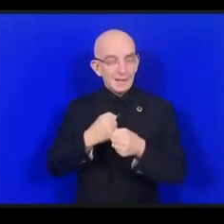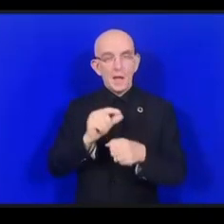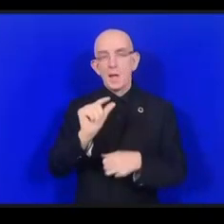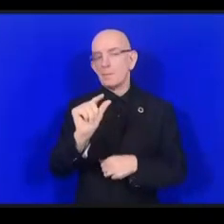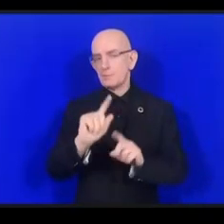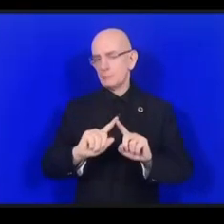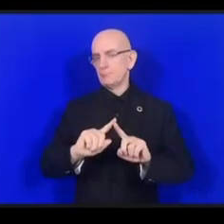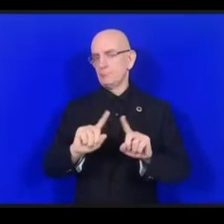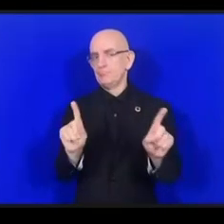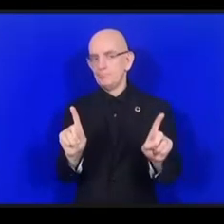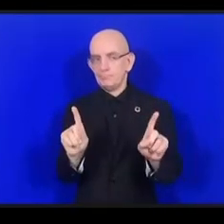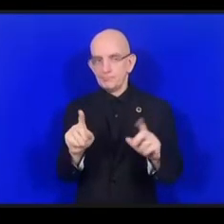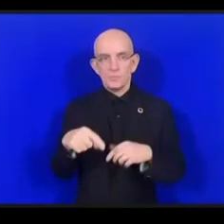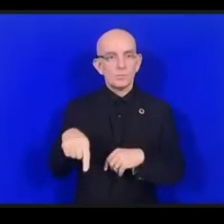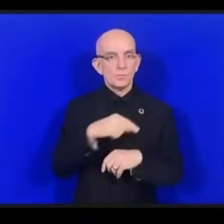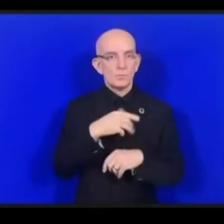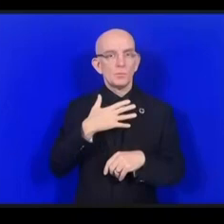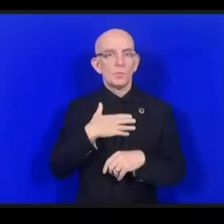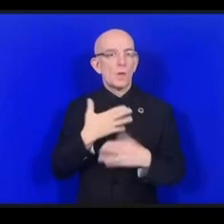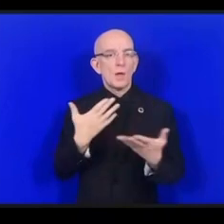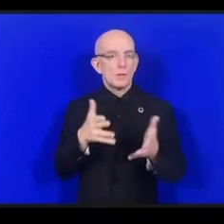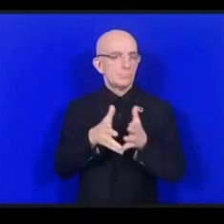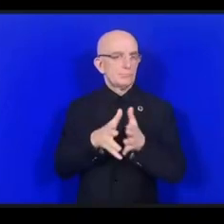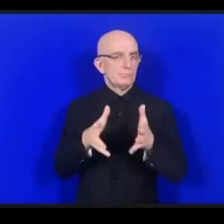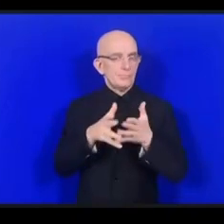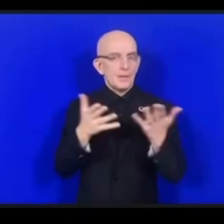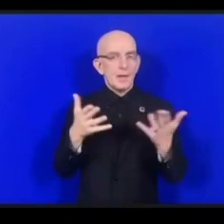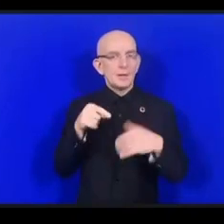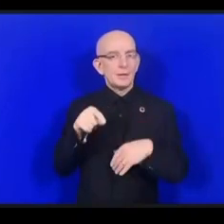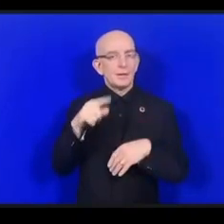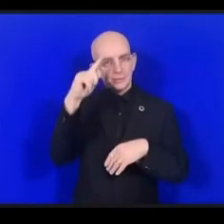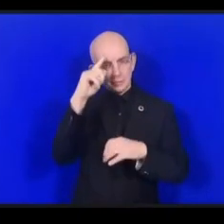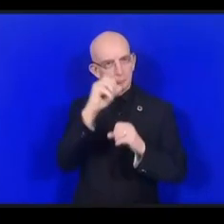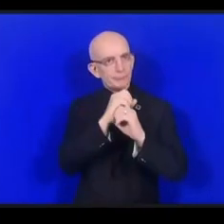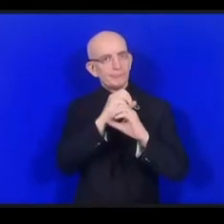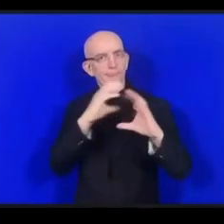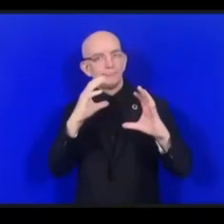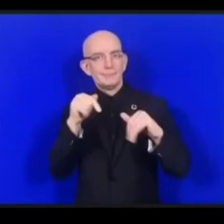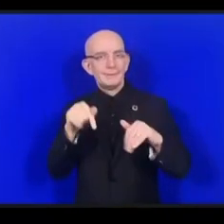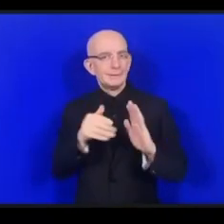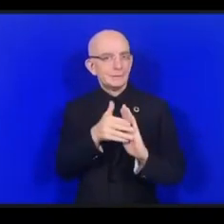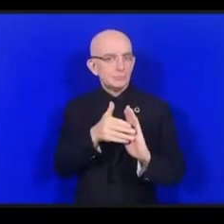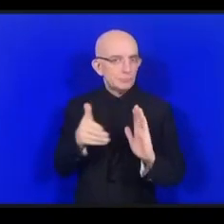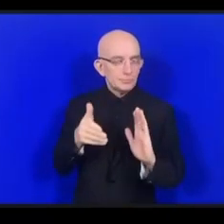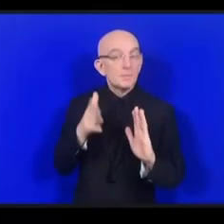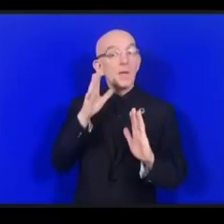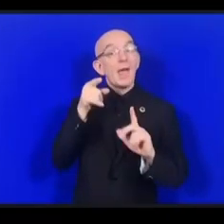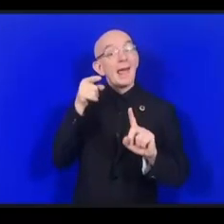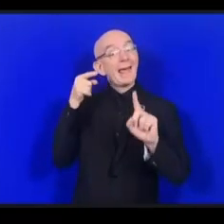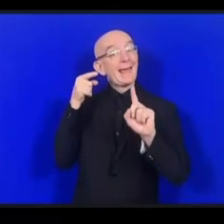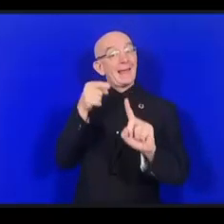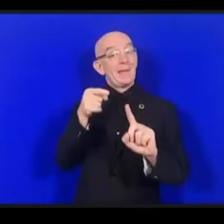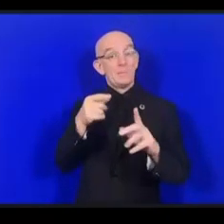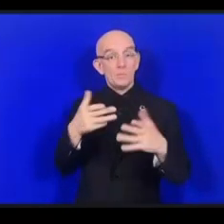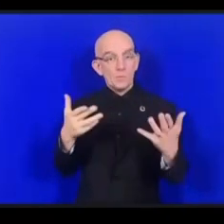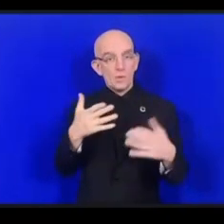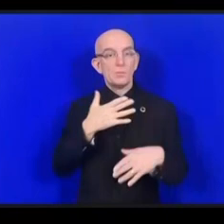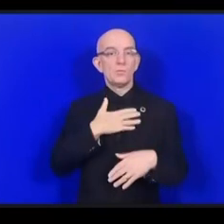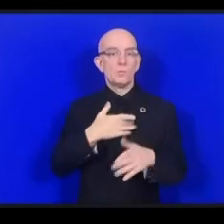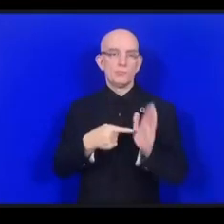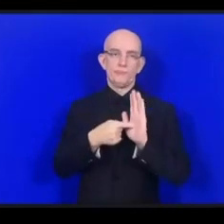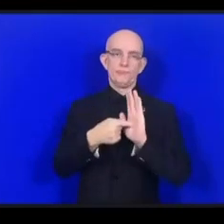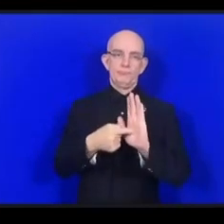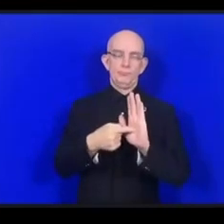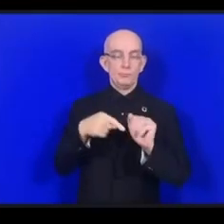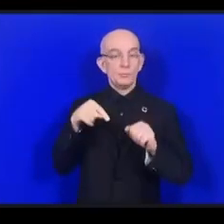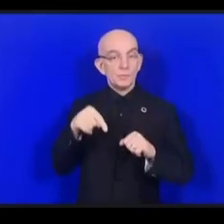objetivo es Mostrar que la coalición dinámica las coaliciones dinámicas colectivamente puede contribuir a los temas